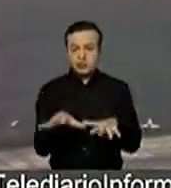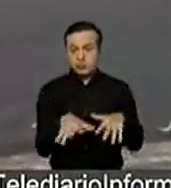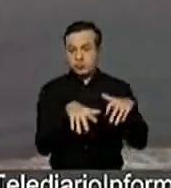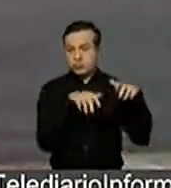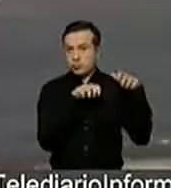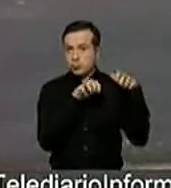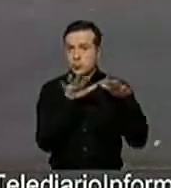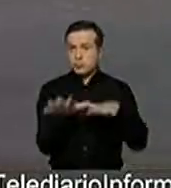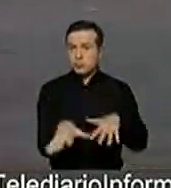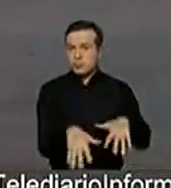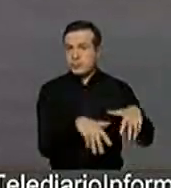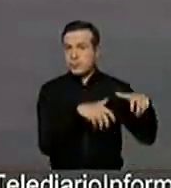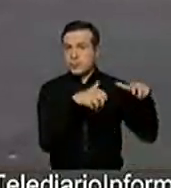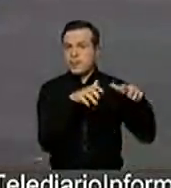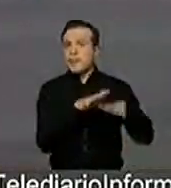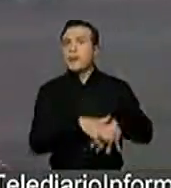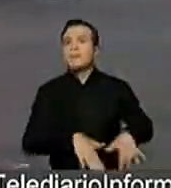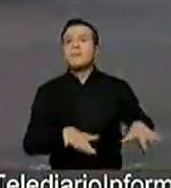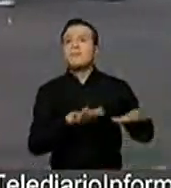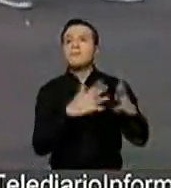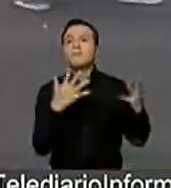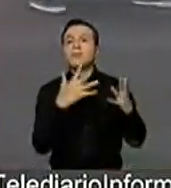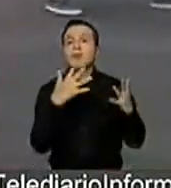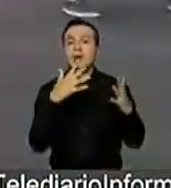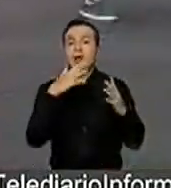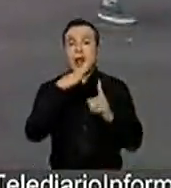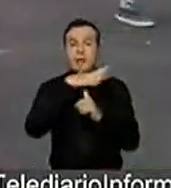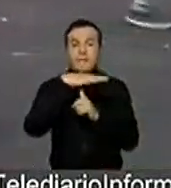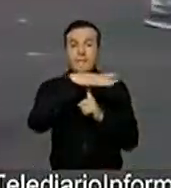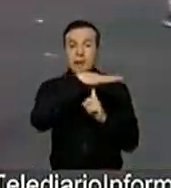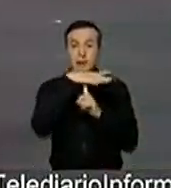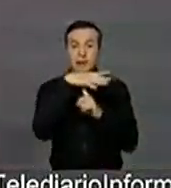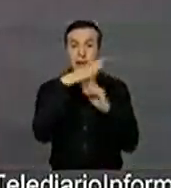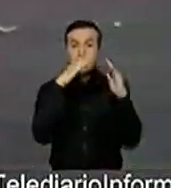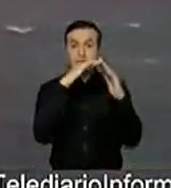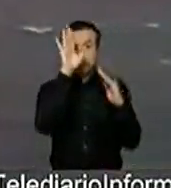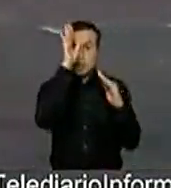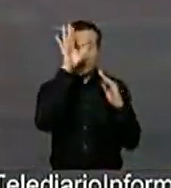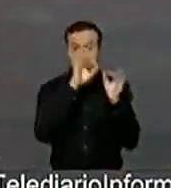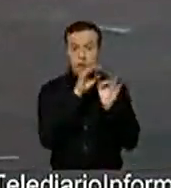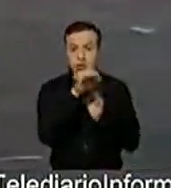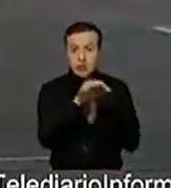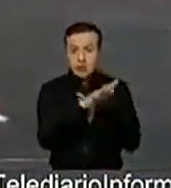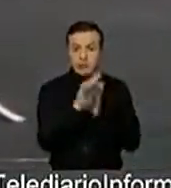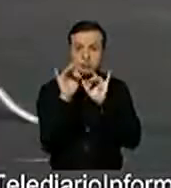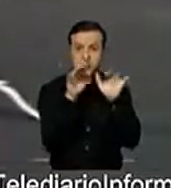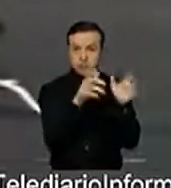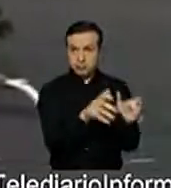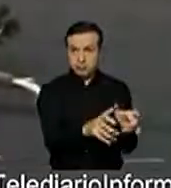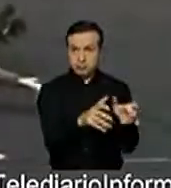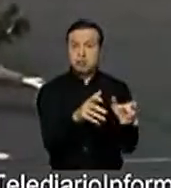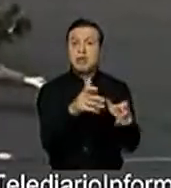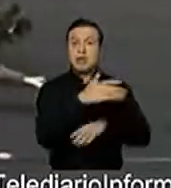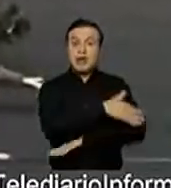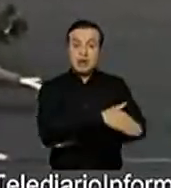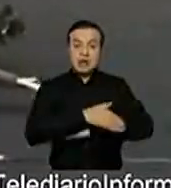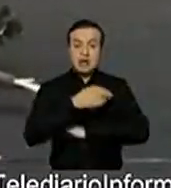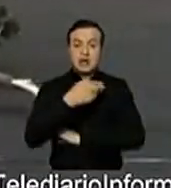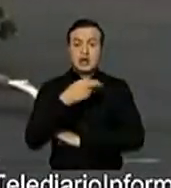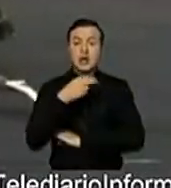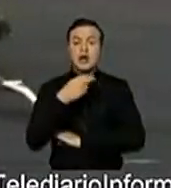nuevamente hacia las inmediaciones del Parque El Arbolito. Hace pocos minutos, en la calle